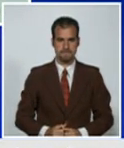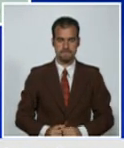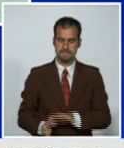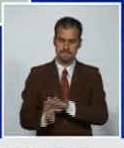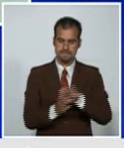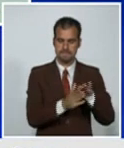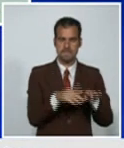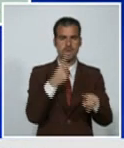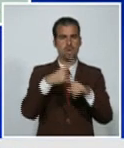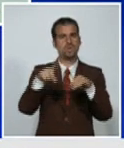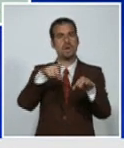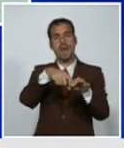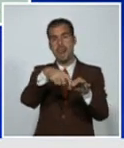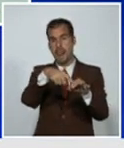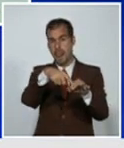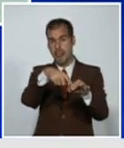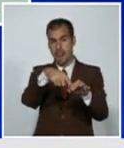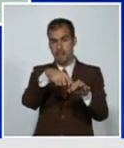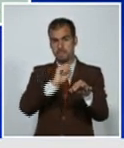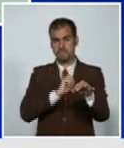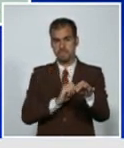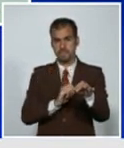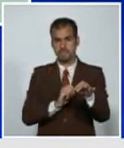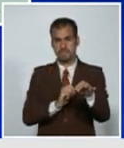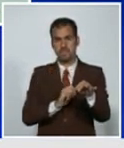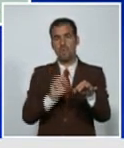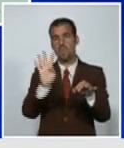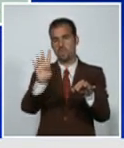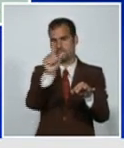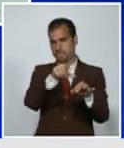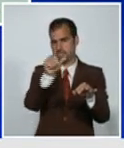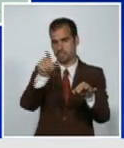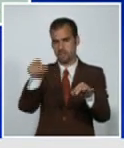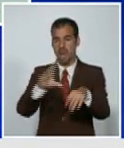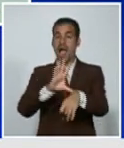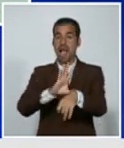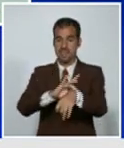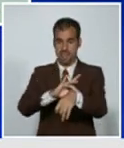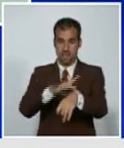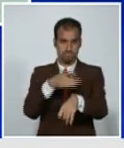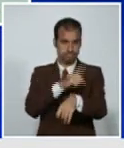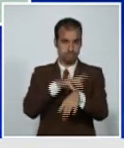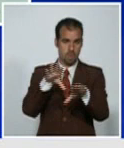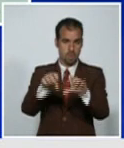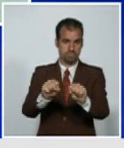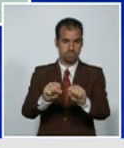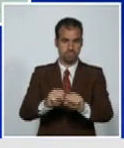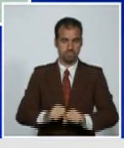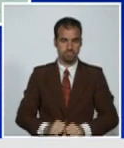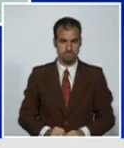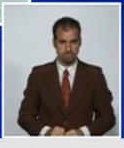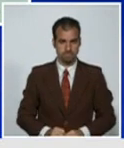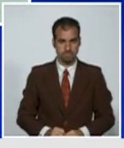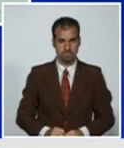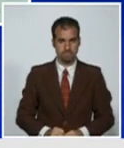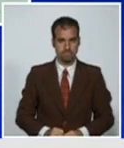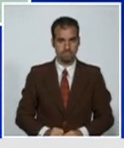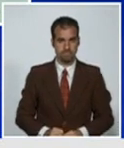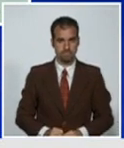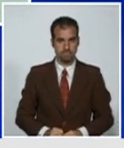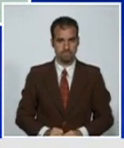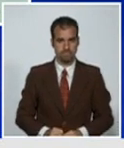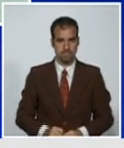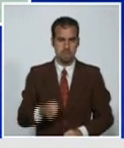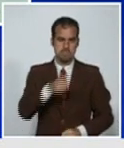especial Isla de la Juventud con 4 casos autóctonos ayer, 3 más que la jornada anterior,